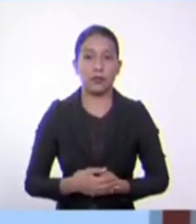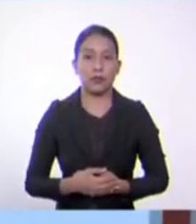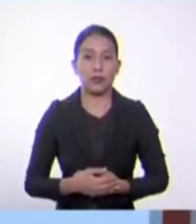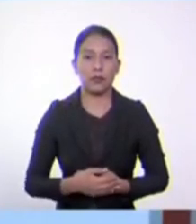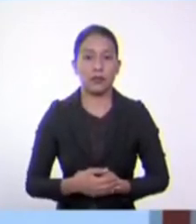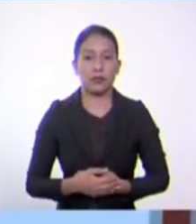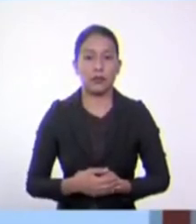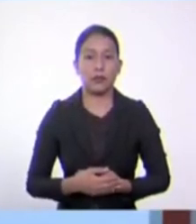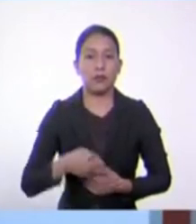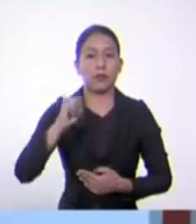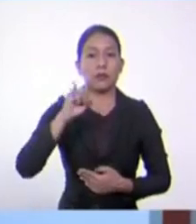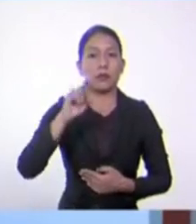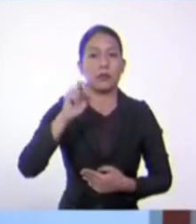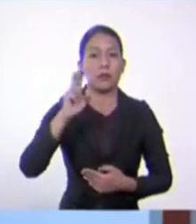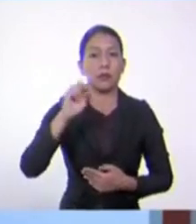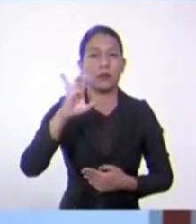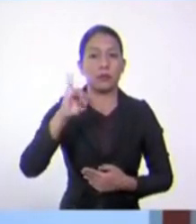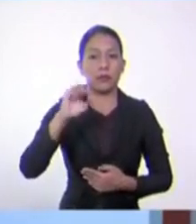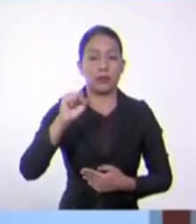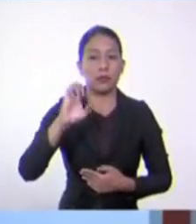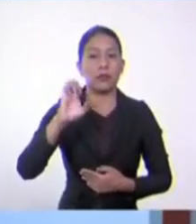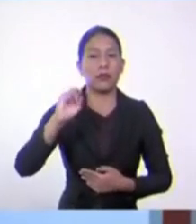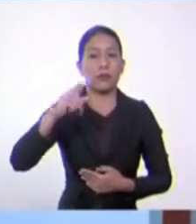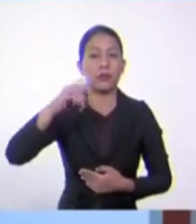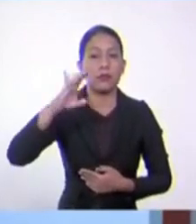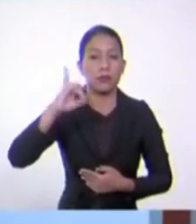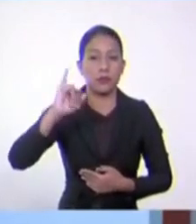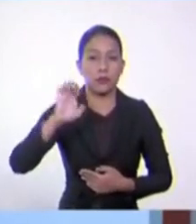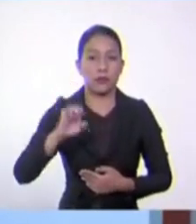y Sinensis es la especie.